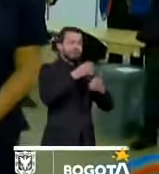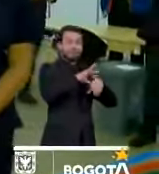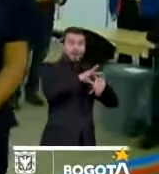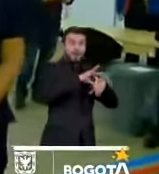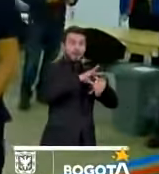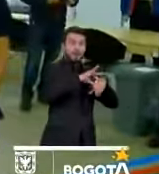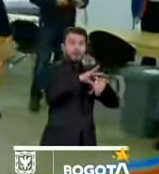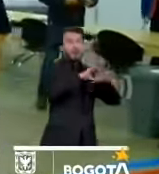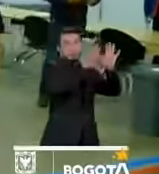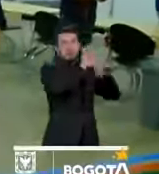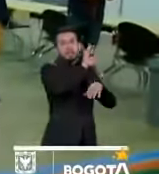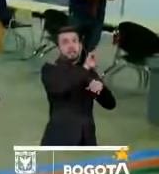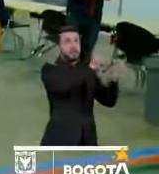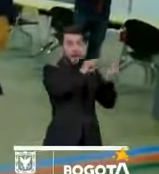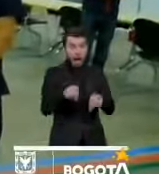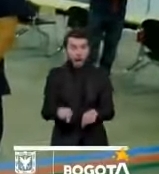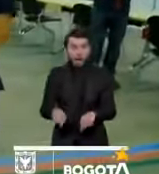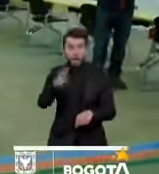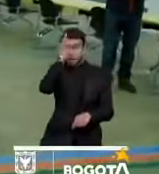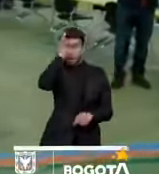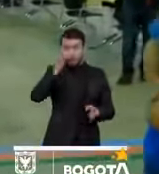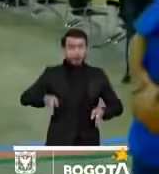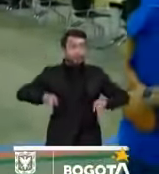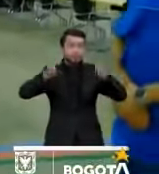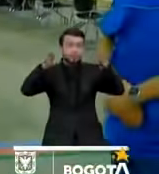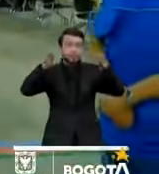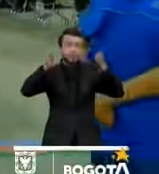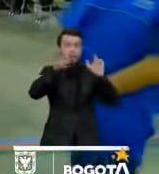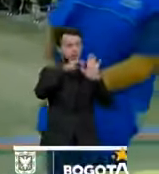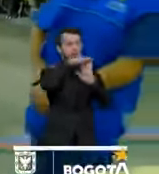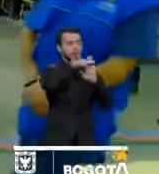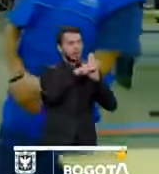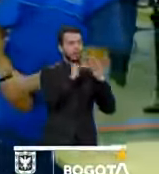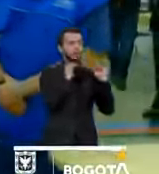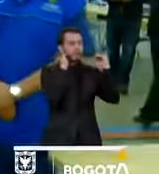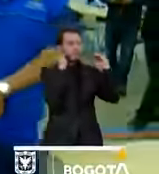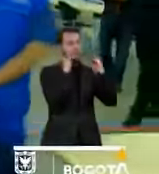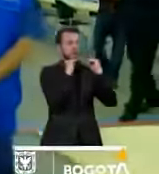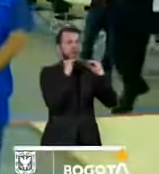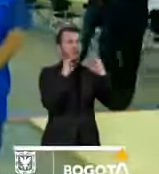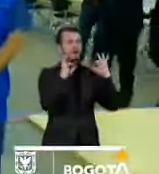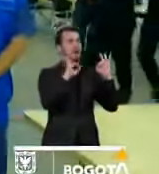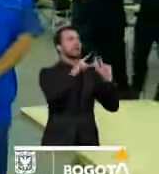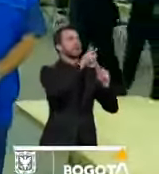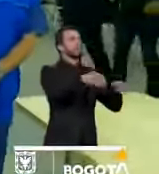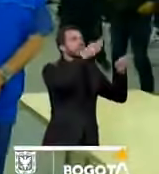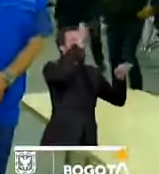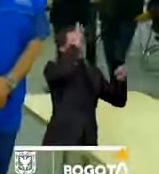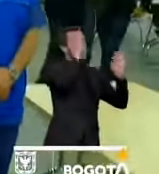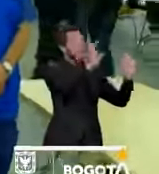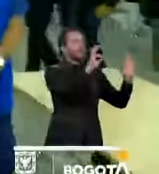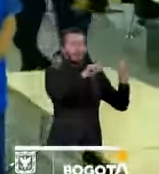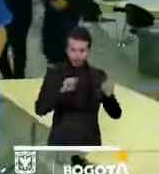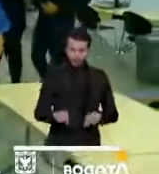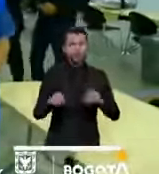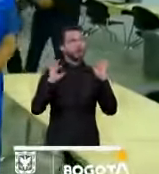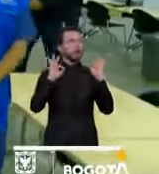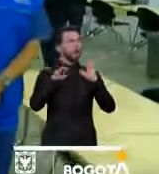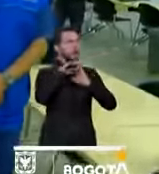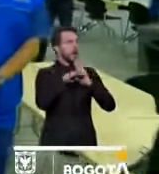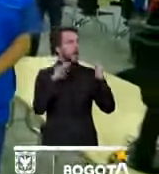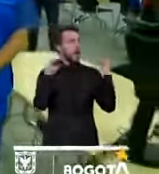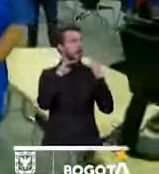saber que no estamos sacrificando ni un solo estándar de calidad en este centro hospitalario transitorio de Corferias, al contrario, incluso muchos los